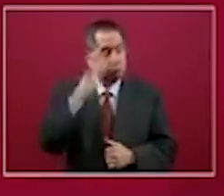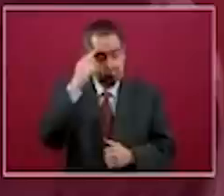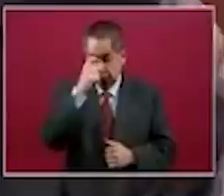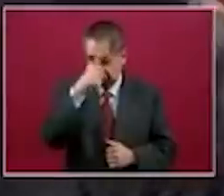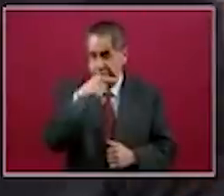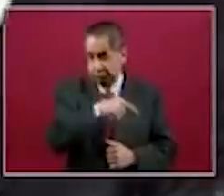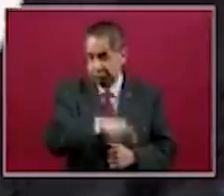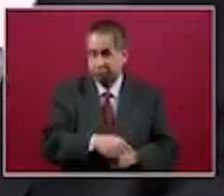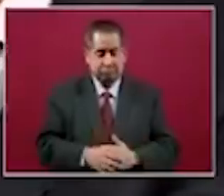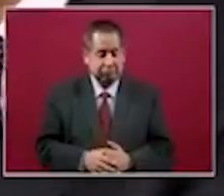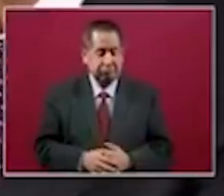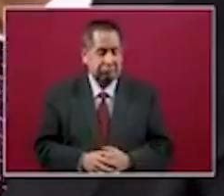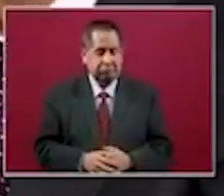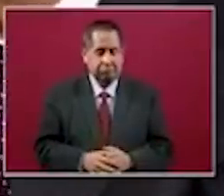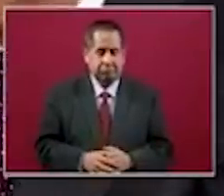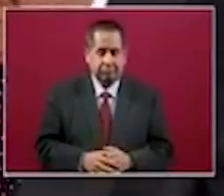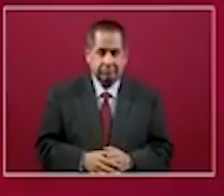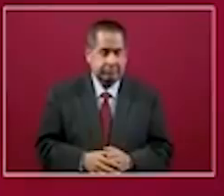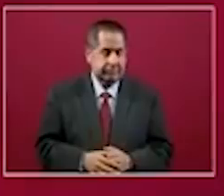Porfirio Díaz